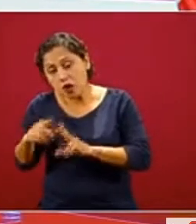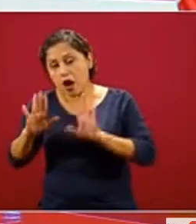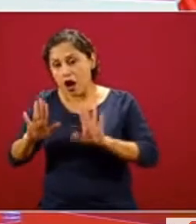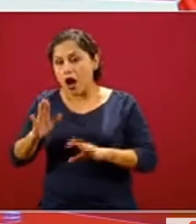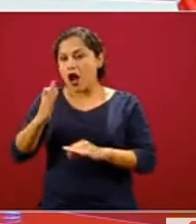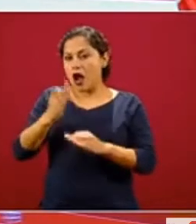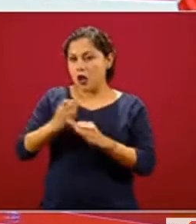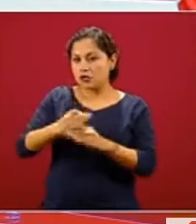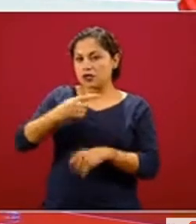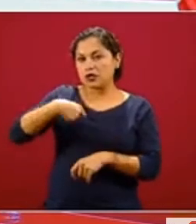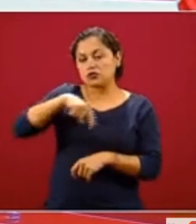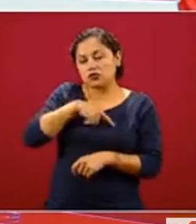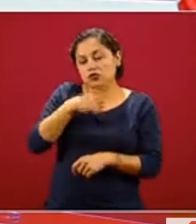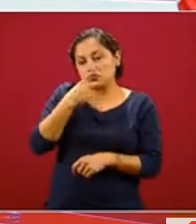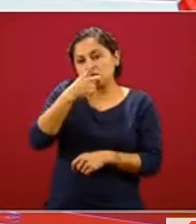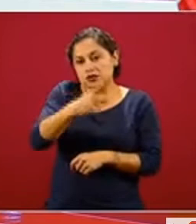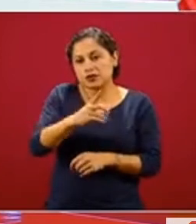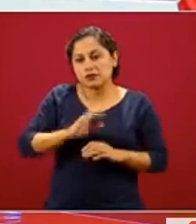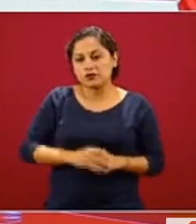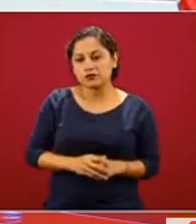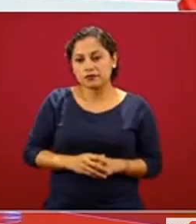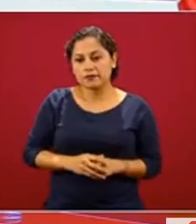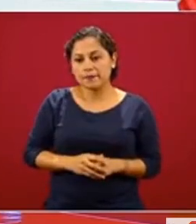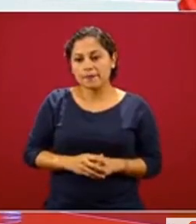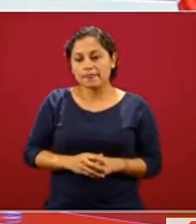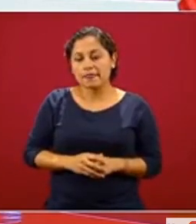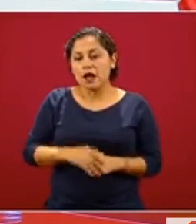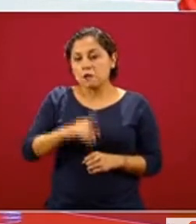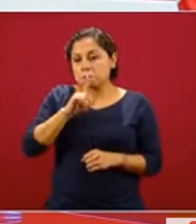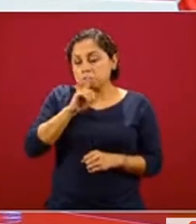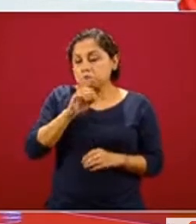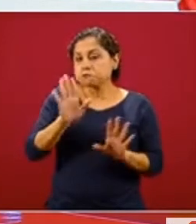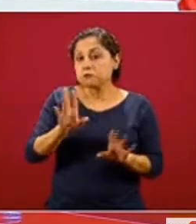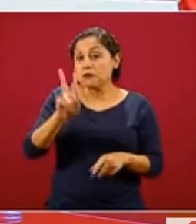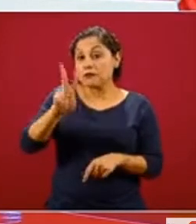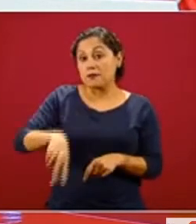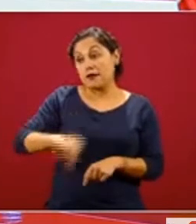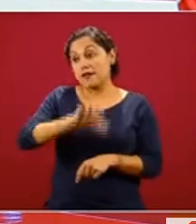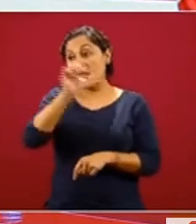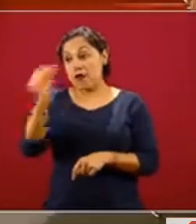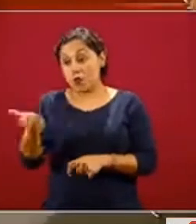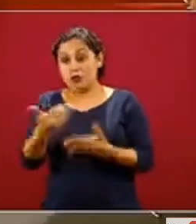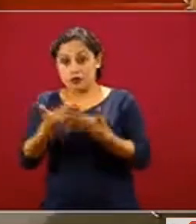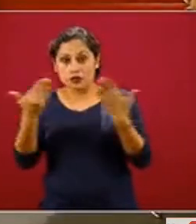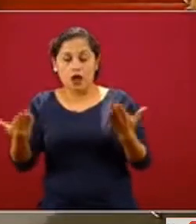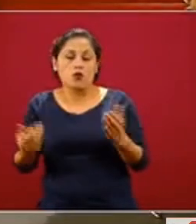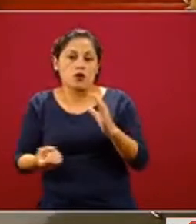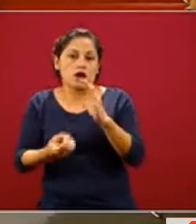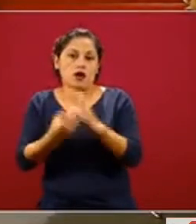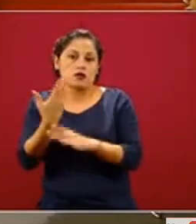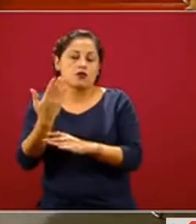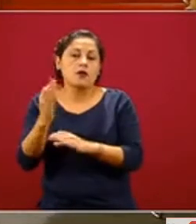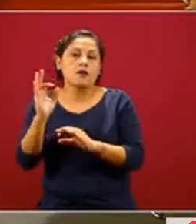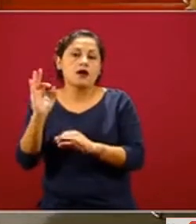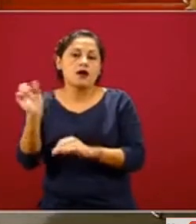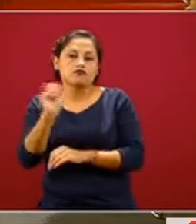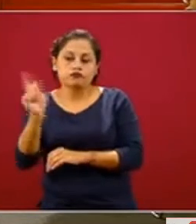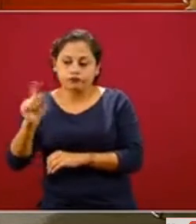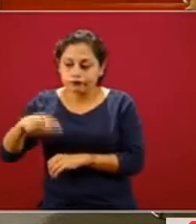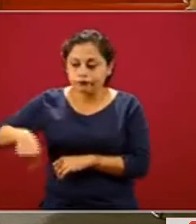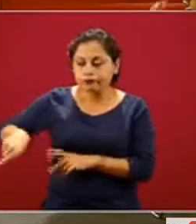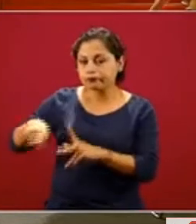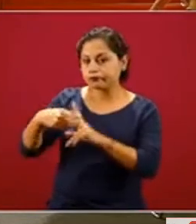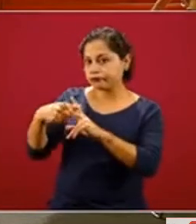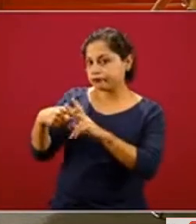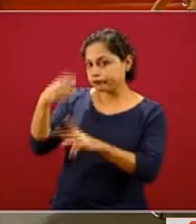relativamente simple, comparado con los poderosos y sofisticados métodos que hoy tenemos a la mano con las comunidades científicas de